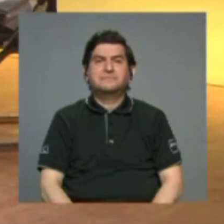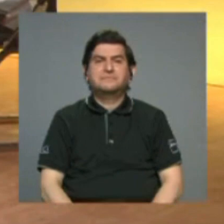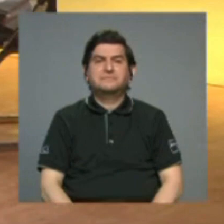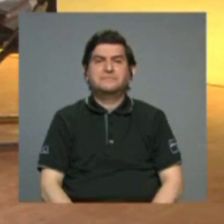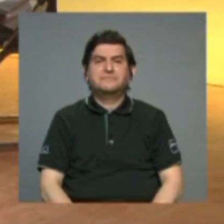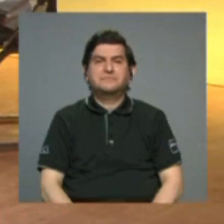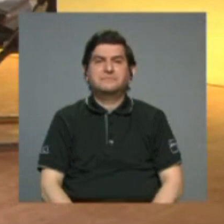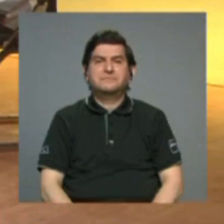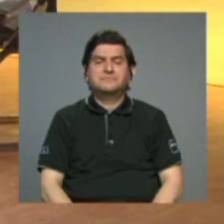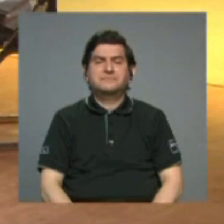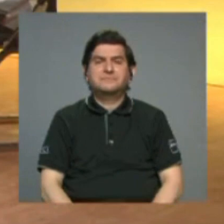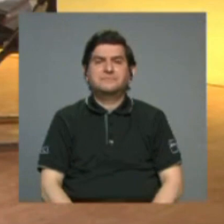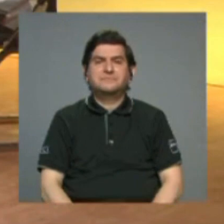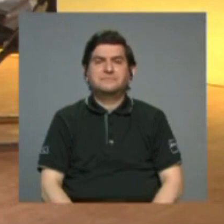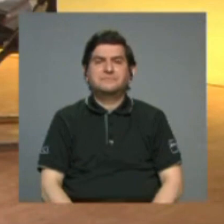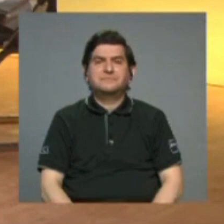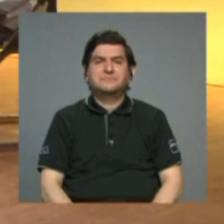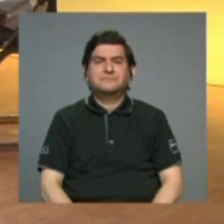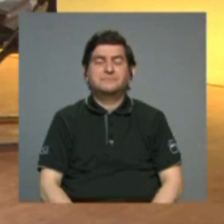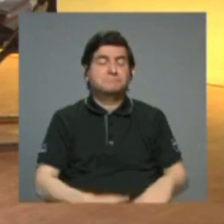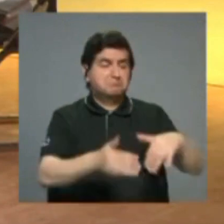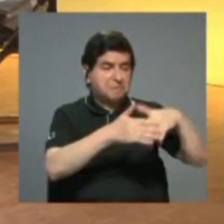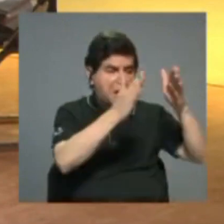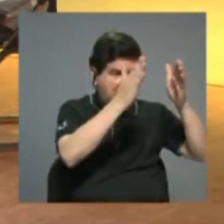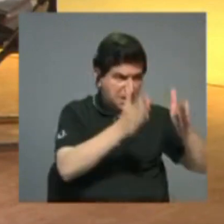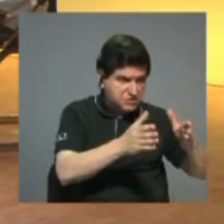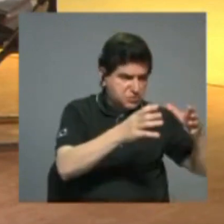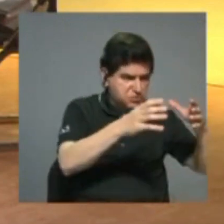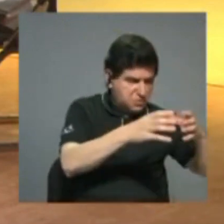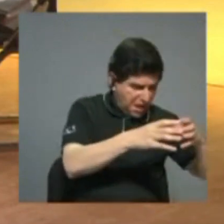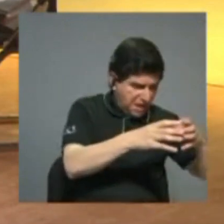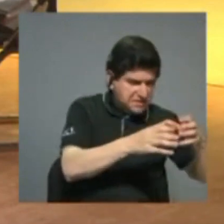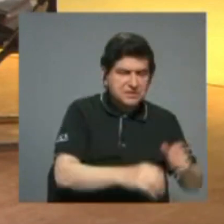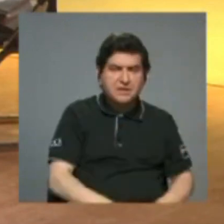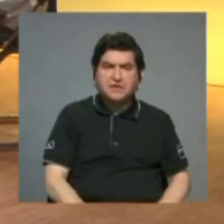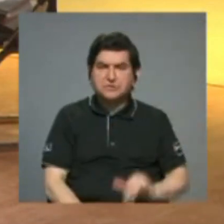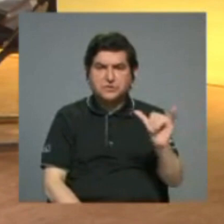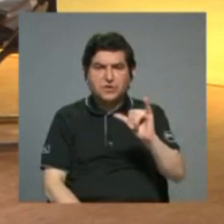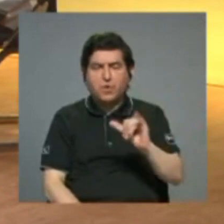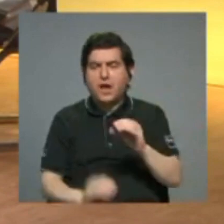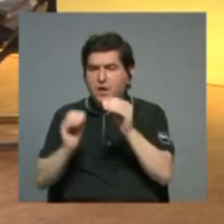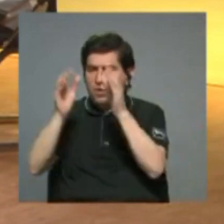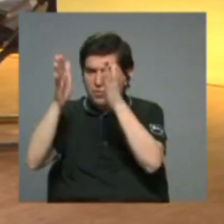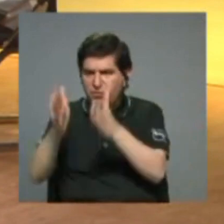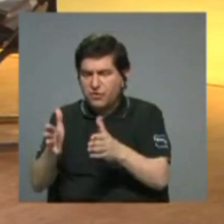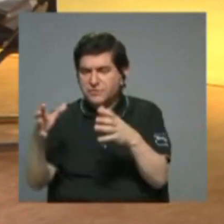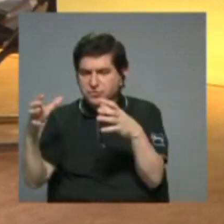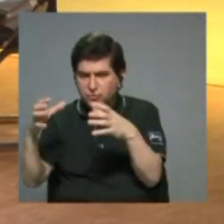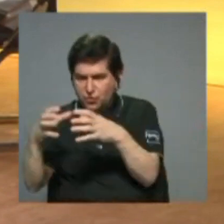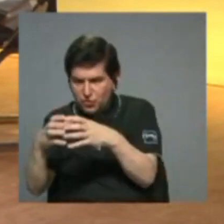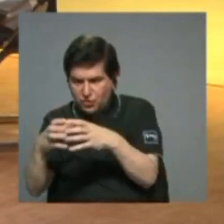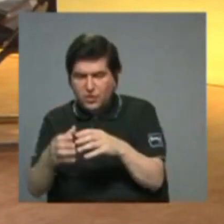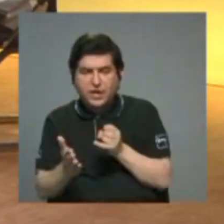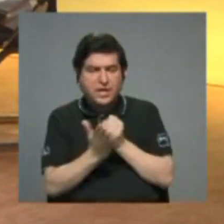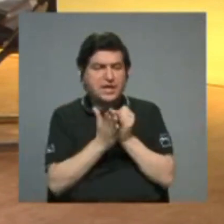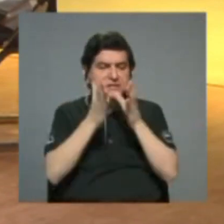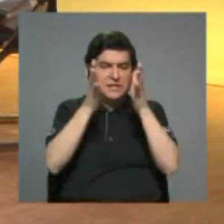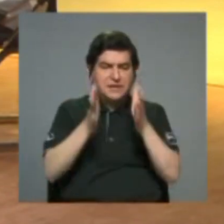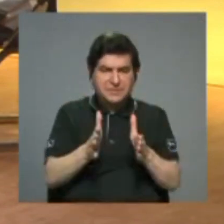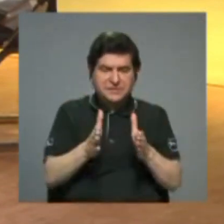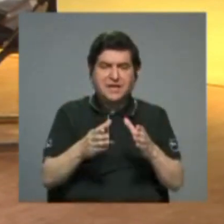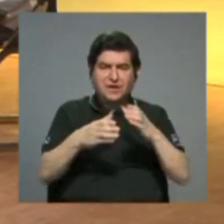están los estudiantes, están los profesores, están los